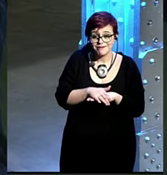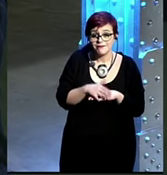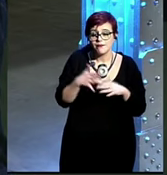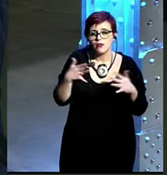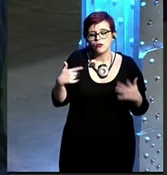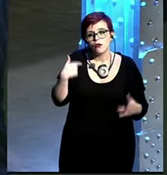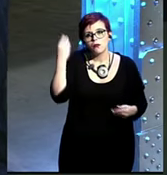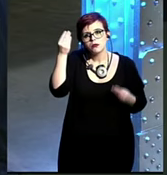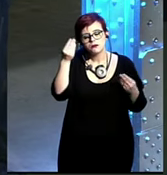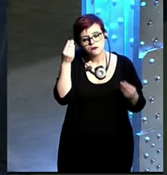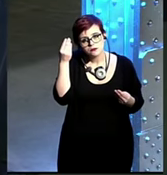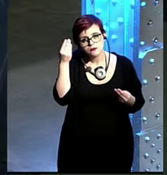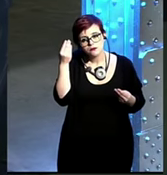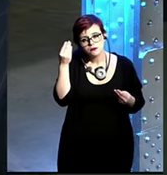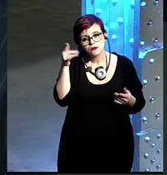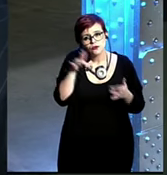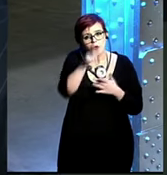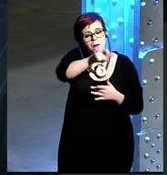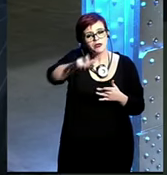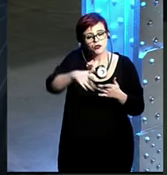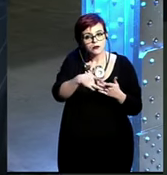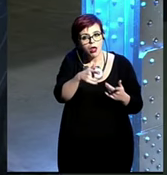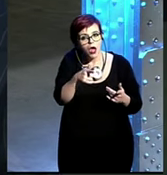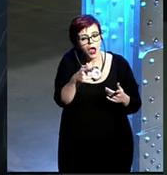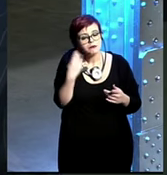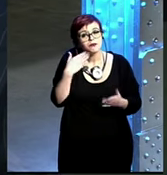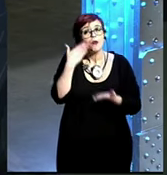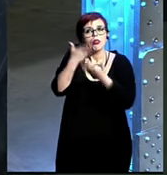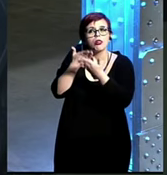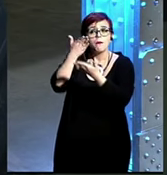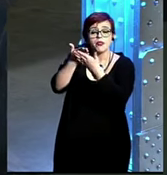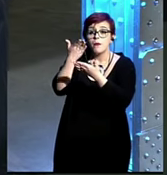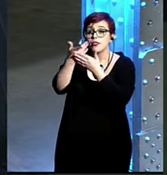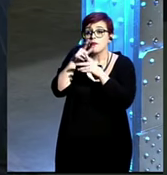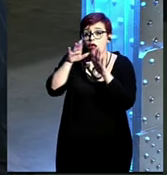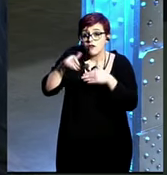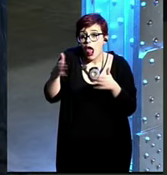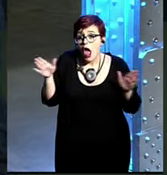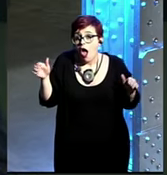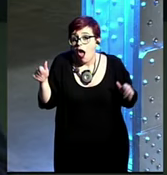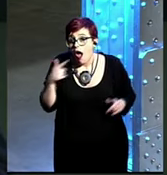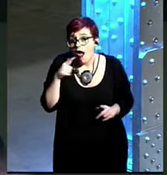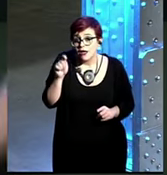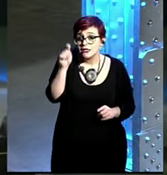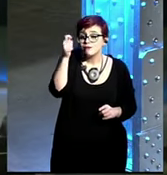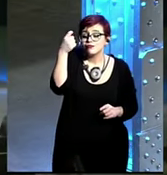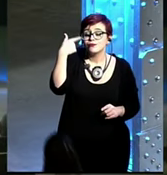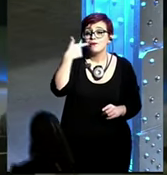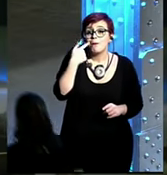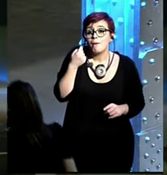Y pensé, hay tanta gente que emite la misma plegaria y hay tan pocos ángeles que bajen a verles.